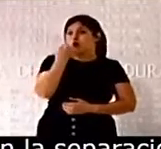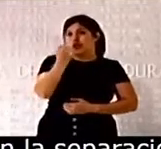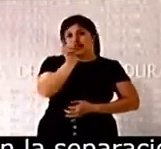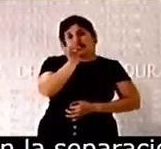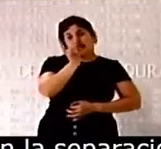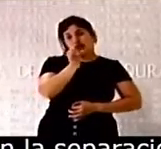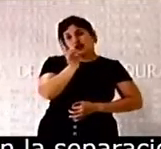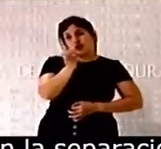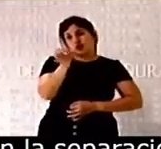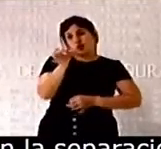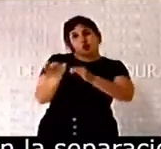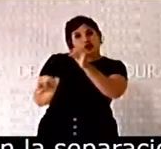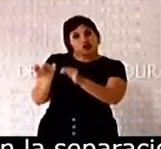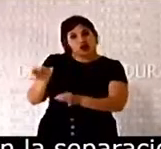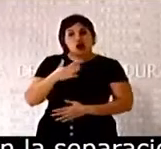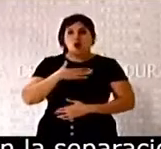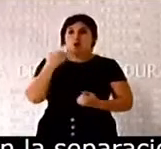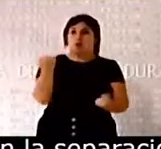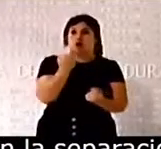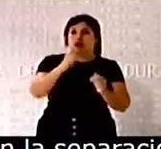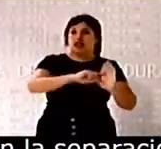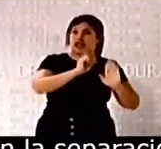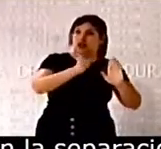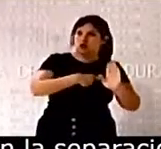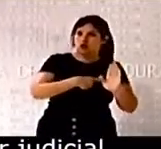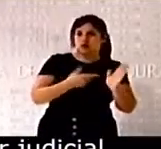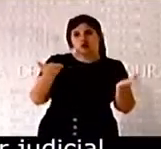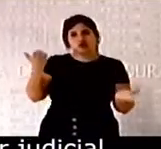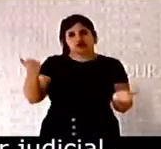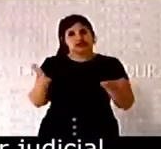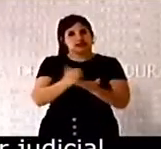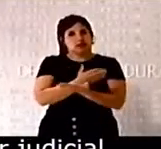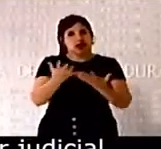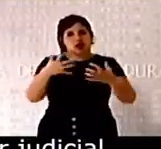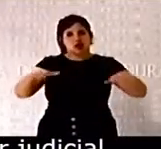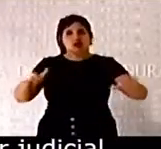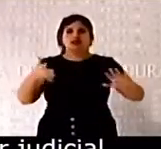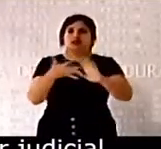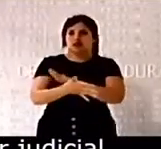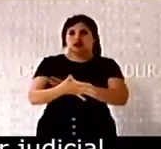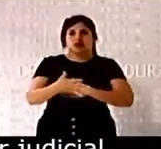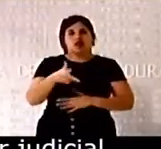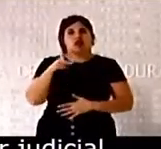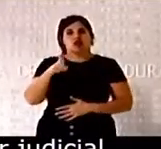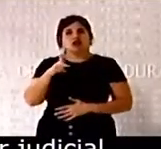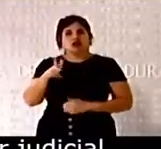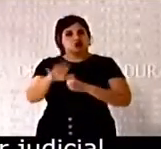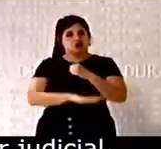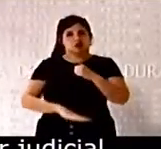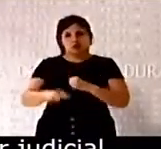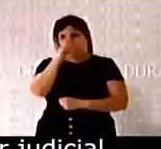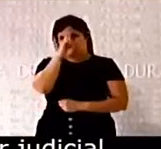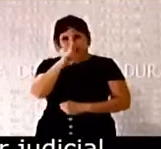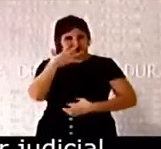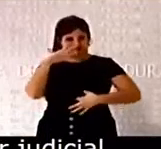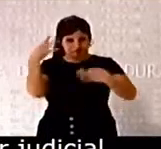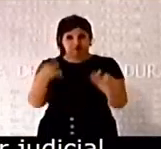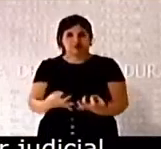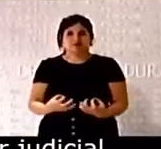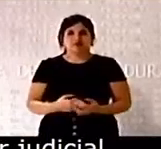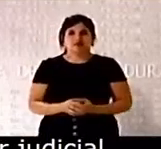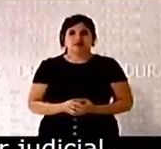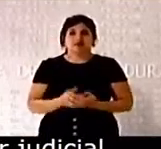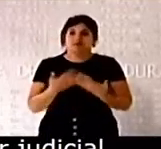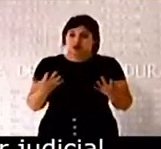Judicial, encuentran una garantía para sus derechos fundamentales. Y esto es lo que a partir de